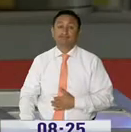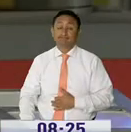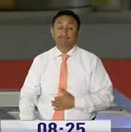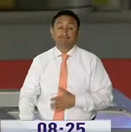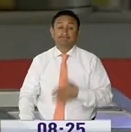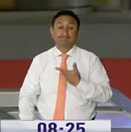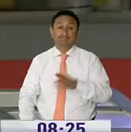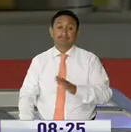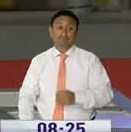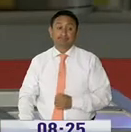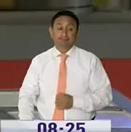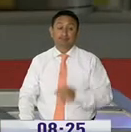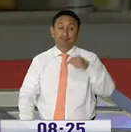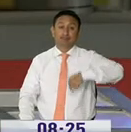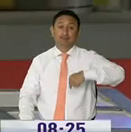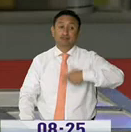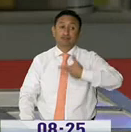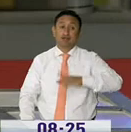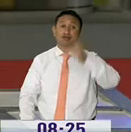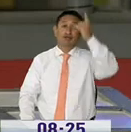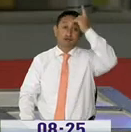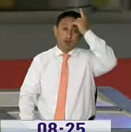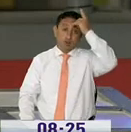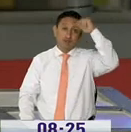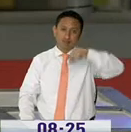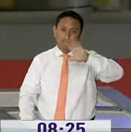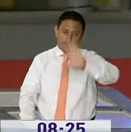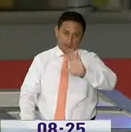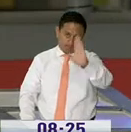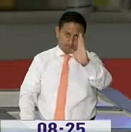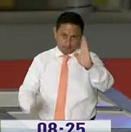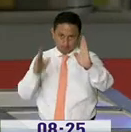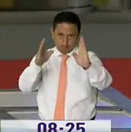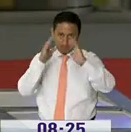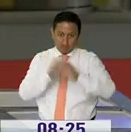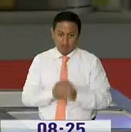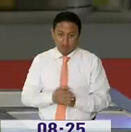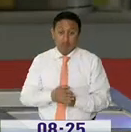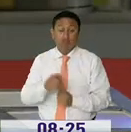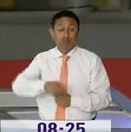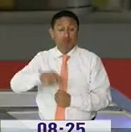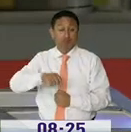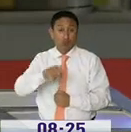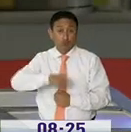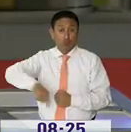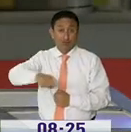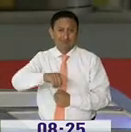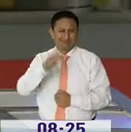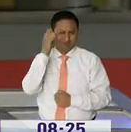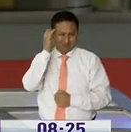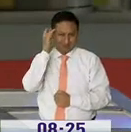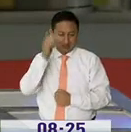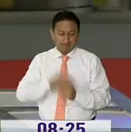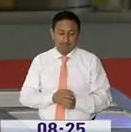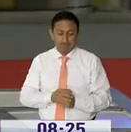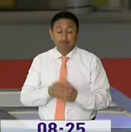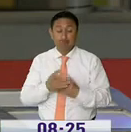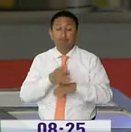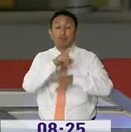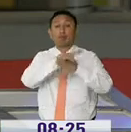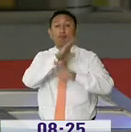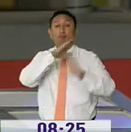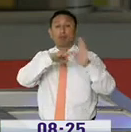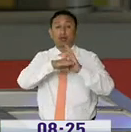Hay nuevas reglas de frente a nuestras deudas, vecinos y amigos. A ver, preste atención porque yo sé que esto realmente les tiene apremiados. La Superintendencia de